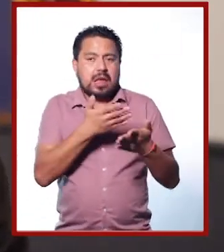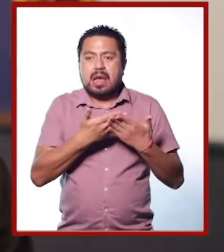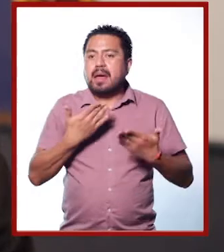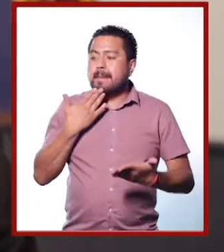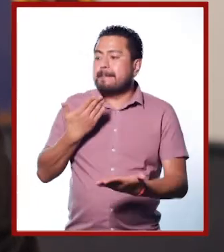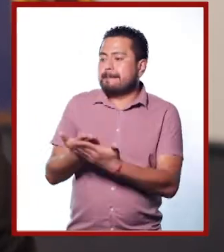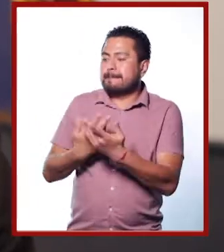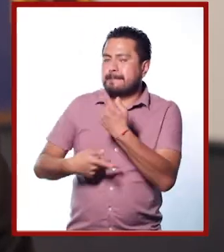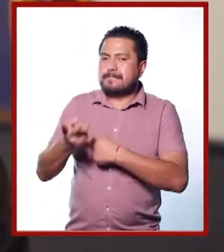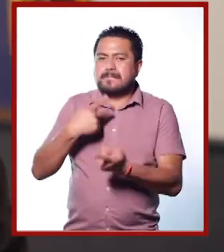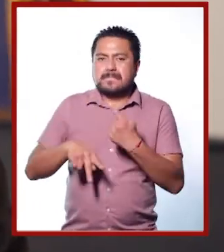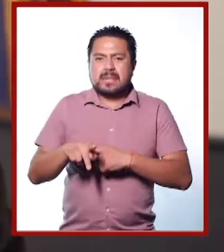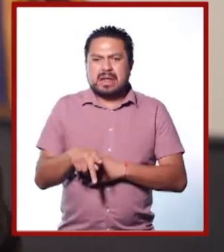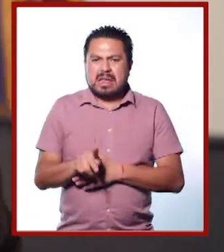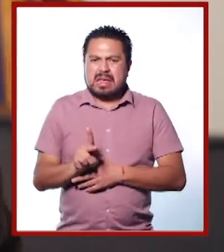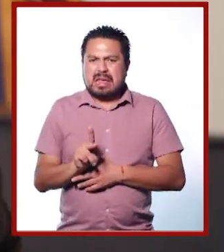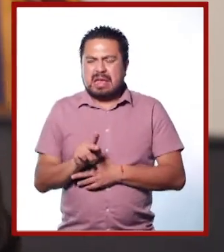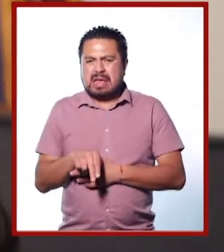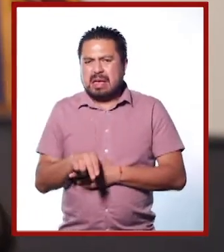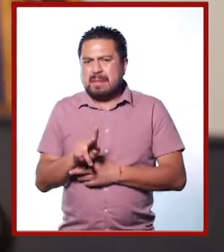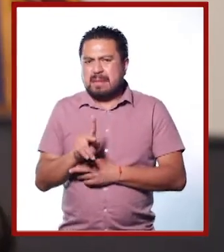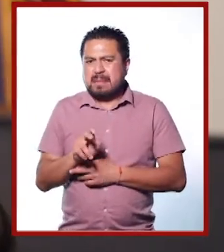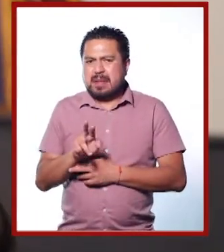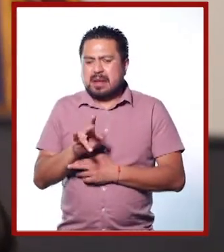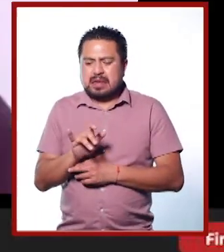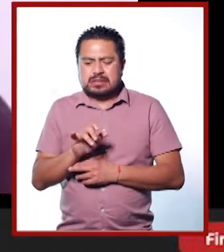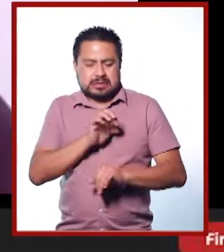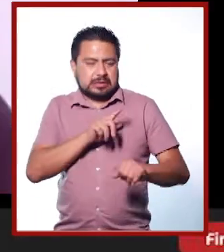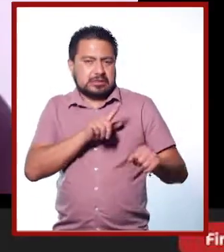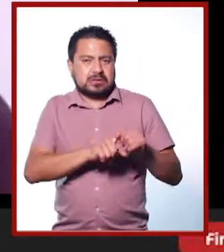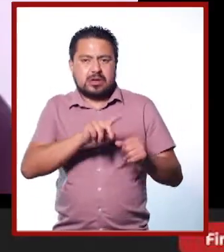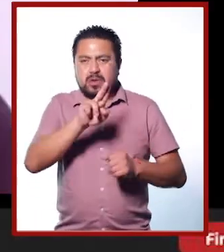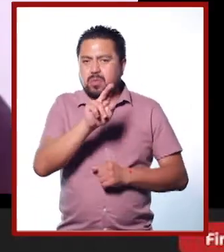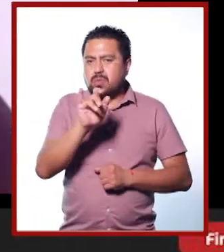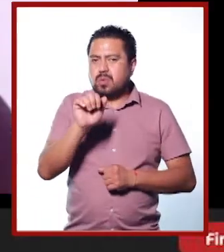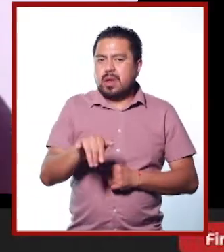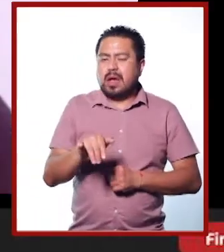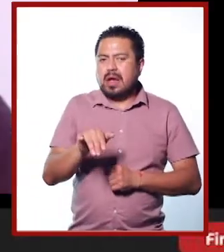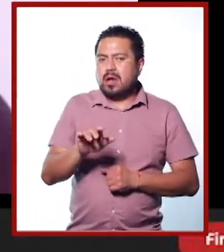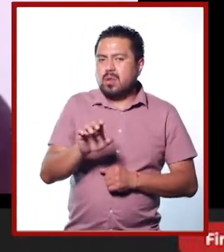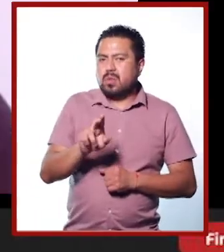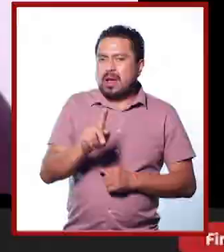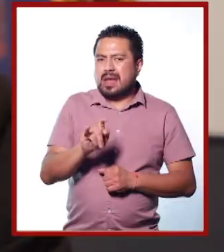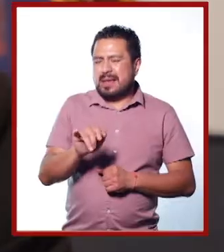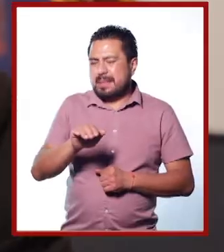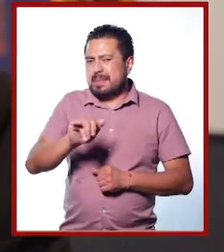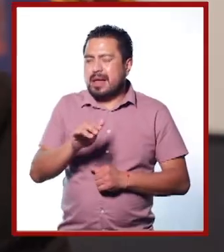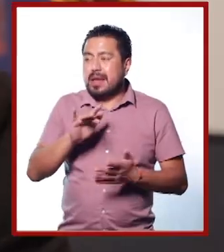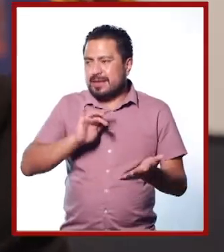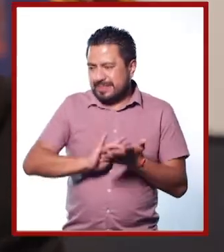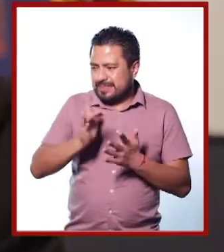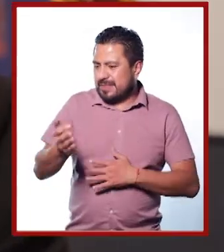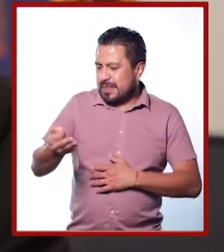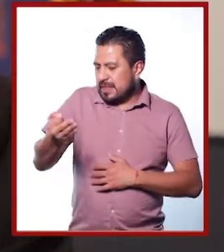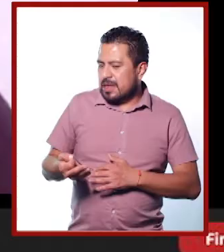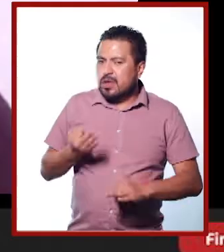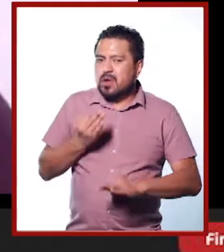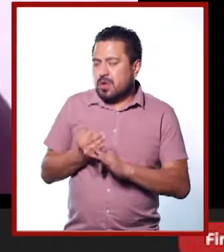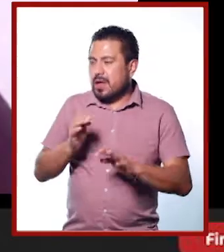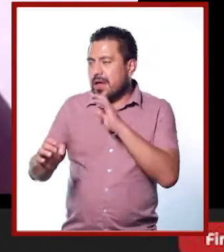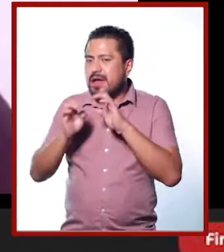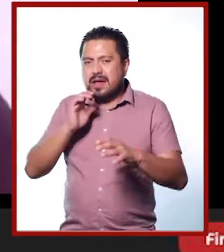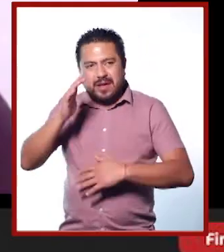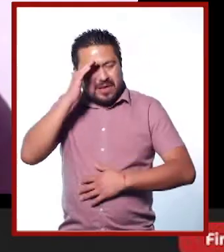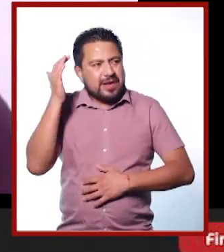Doy la bienvenida a Kimberly García, especialista de género de la UAM Coajimalpa. Gracias, Kimberly, por haber aceptado esta